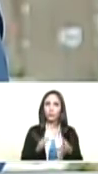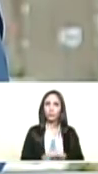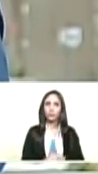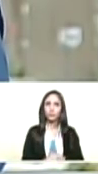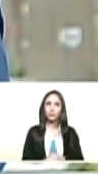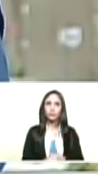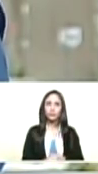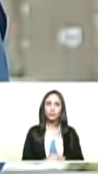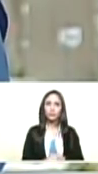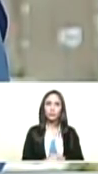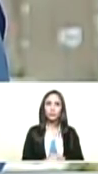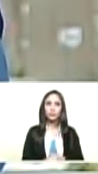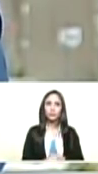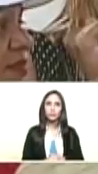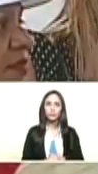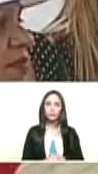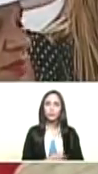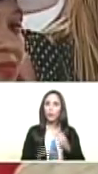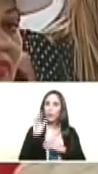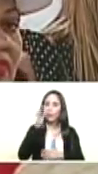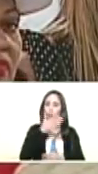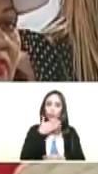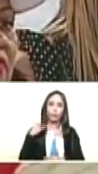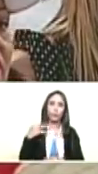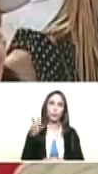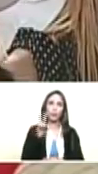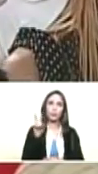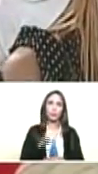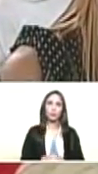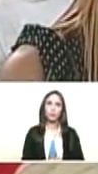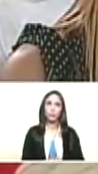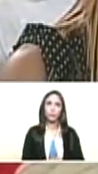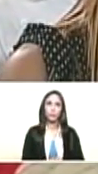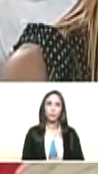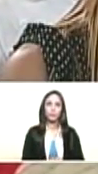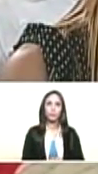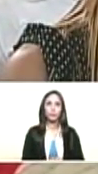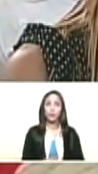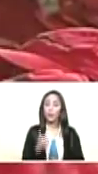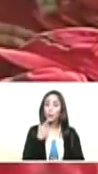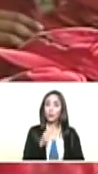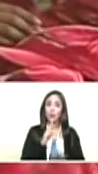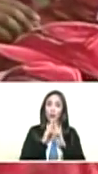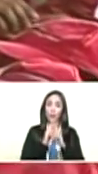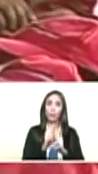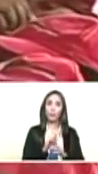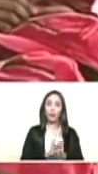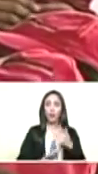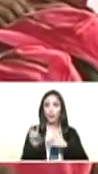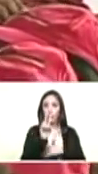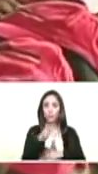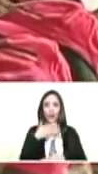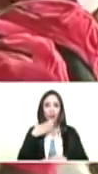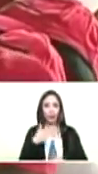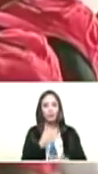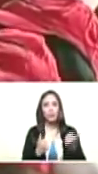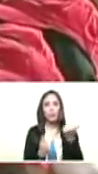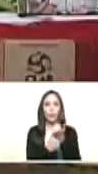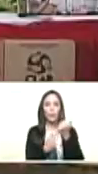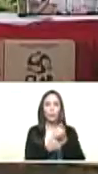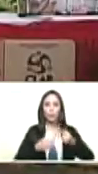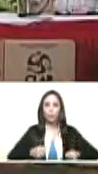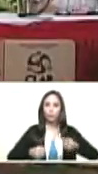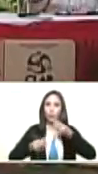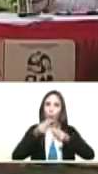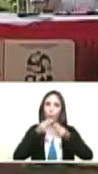de grandes avances, de gran futuro. Tenemos que decirle al pueblo de Venezuela, gracias por apoyarnos en los CLAP,